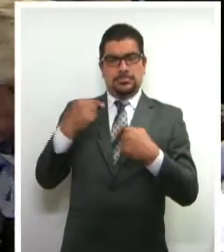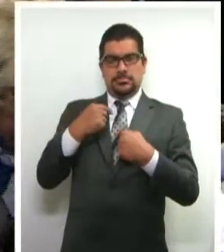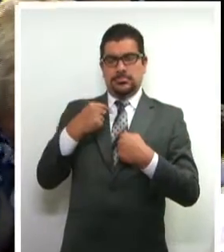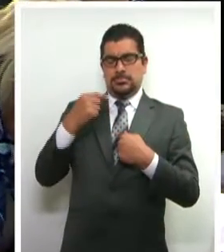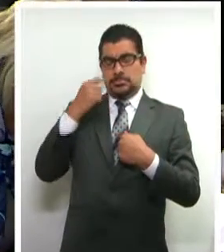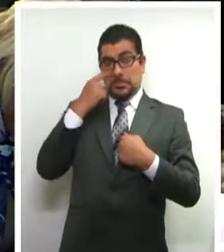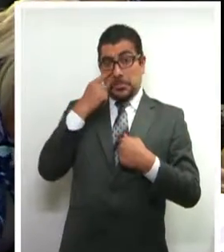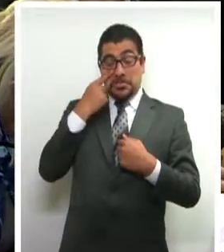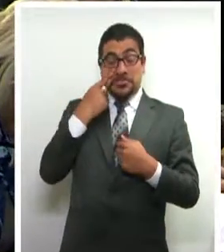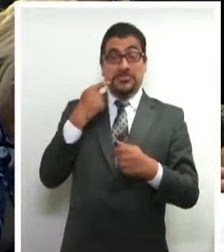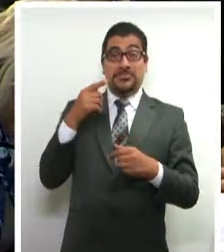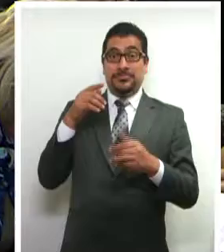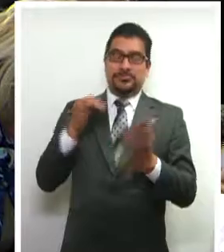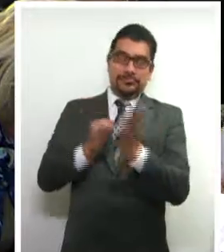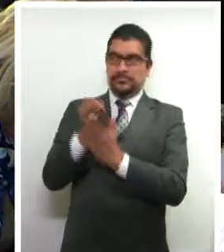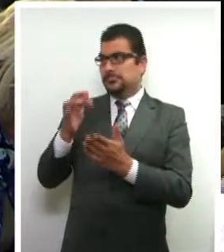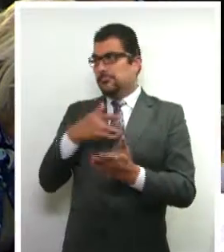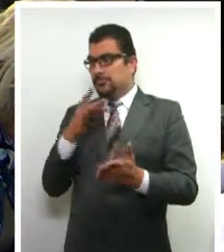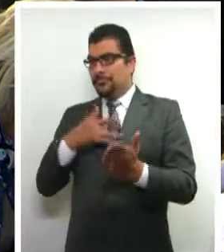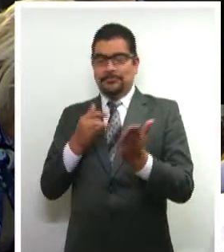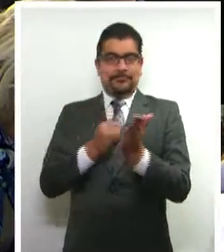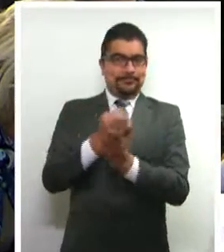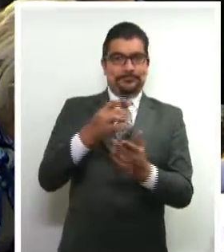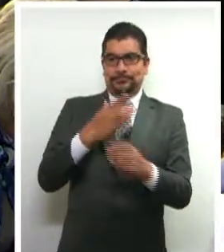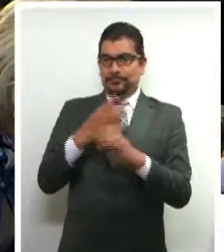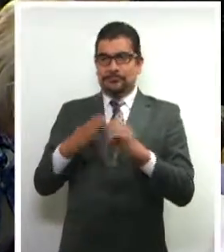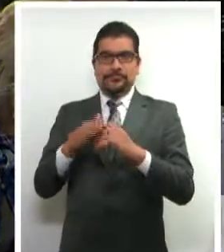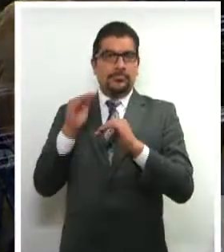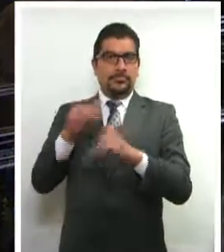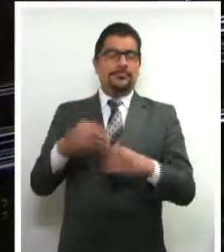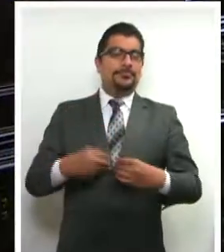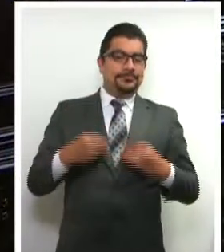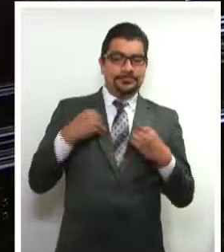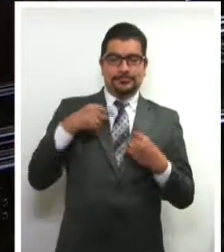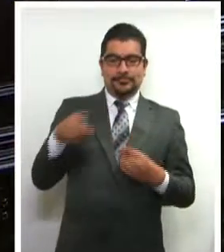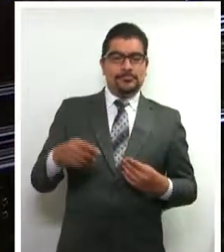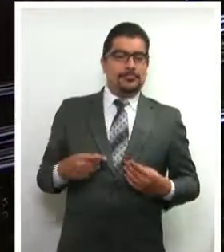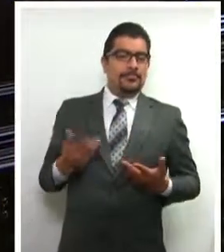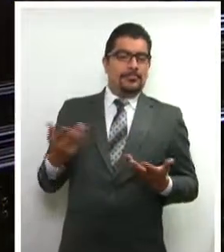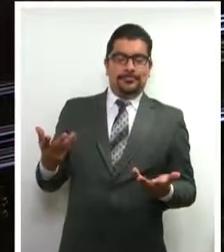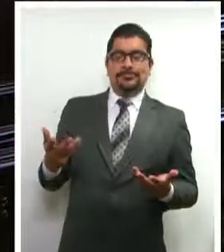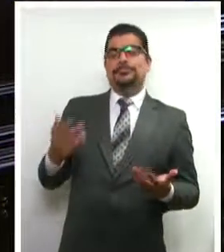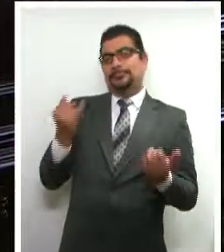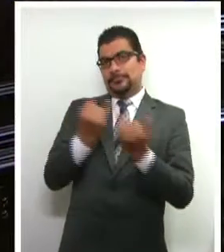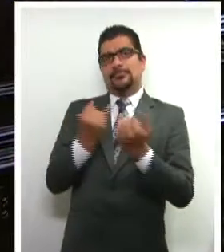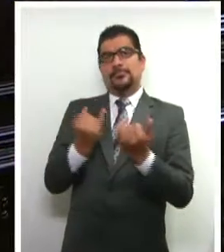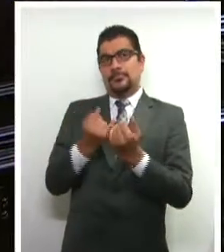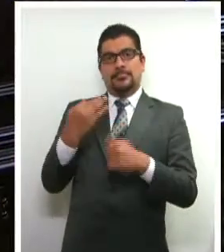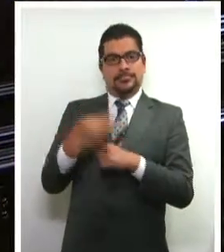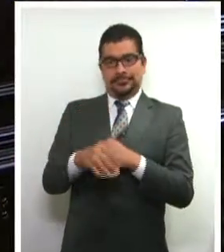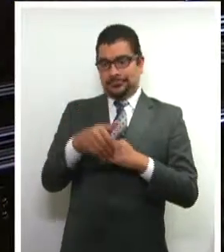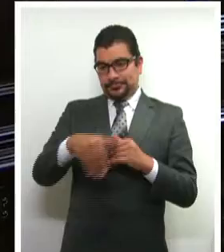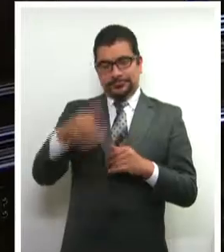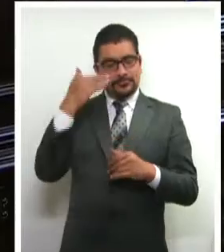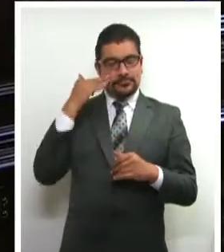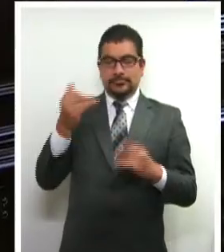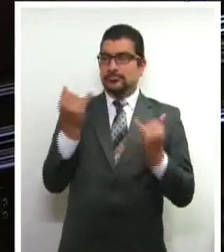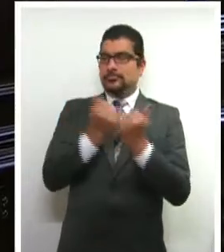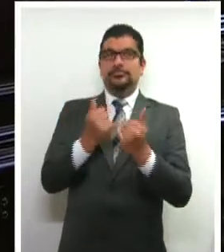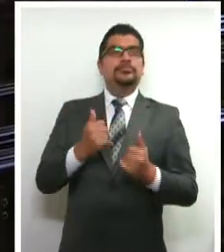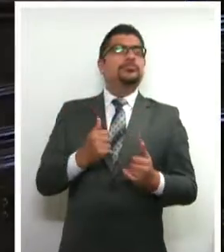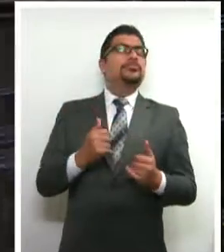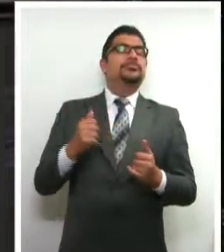federal la toma de decisiones respecto a asuntos relativos a la vida de la entidad, también durante esta etapa las